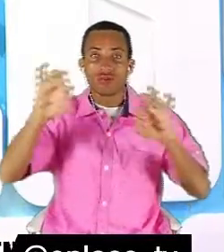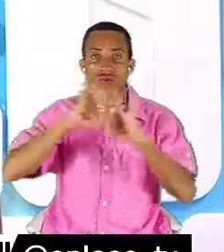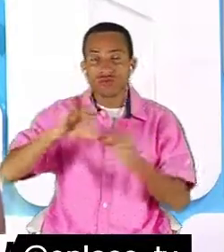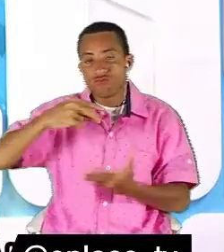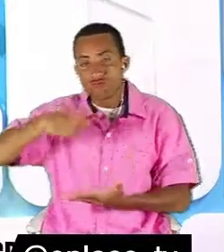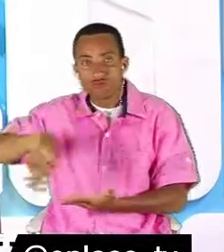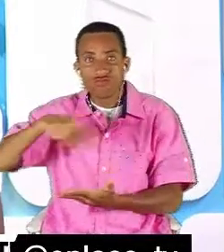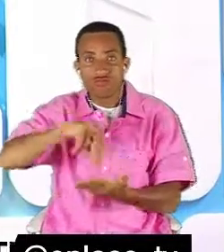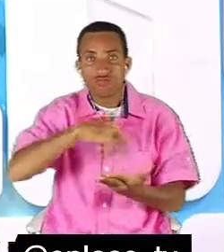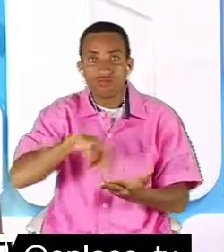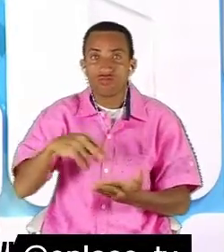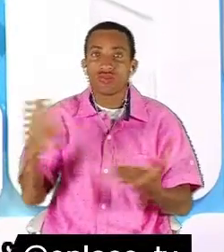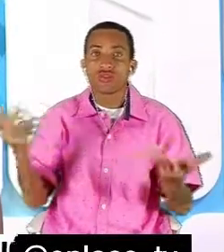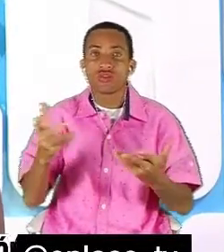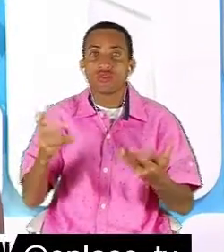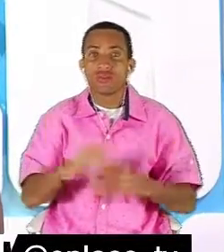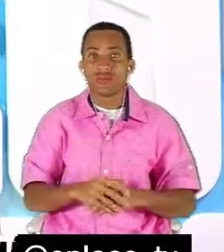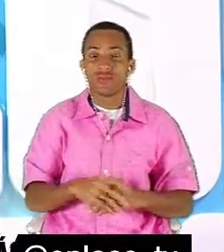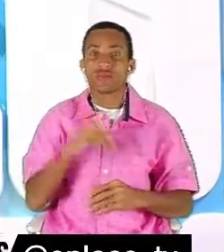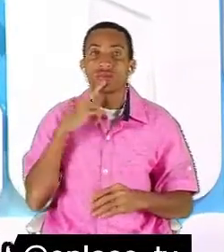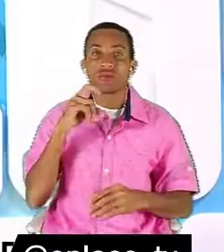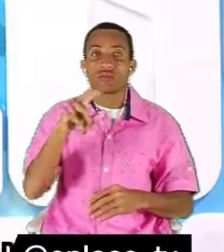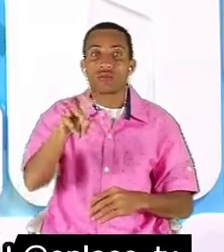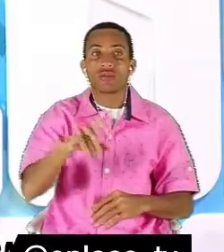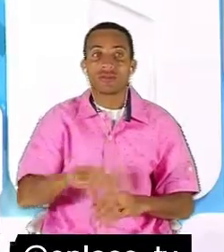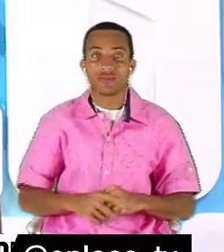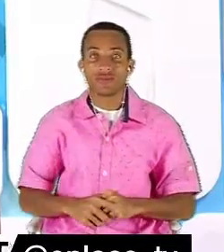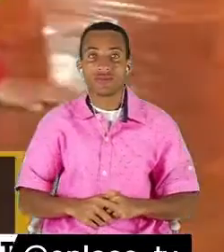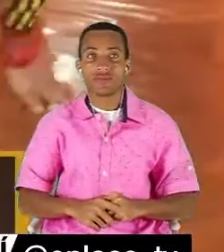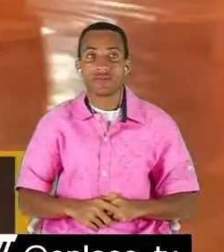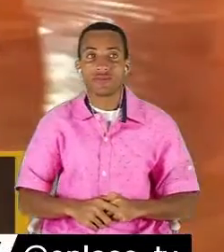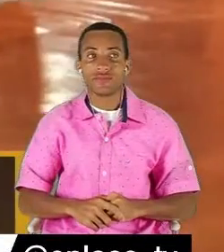urbana efectuado en la ciudad de Bucaramanga.